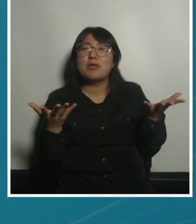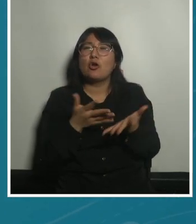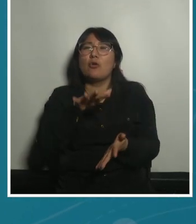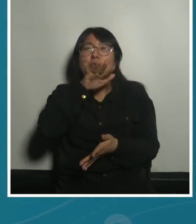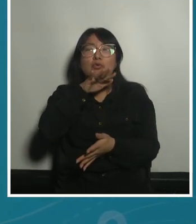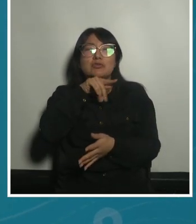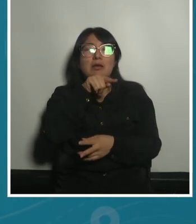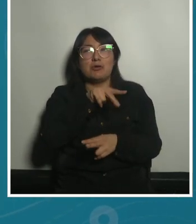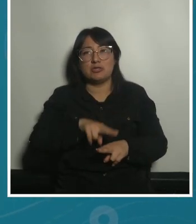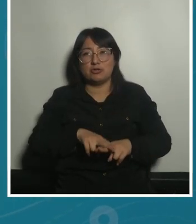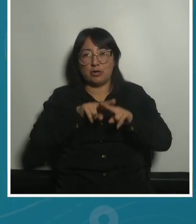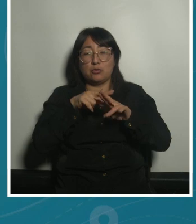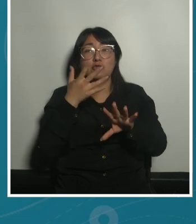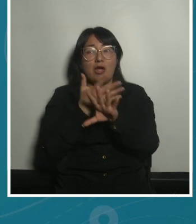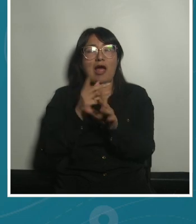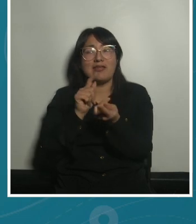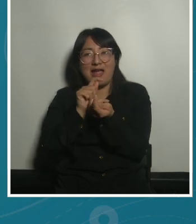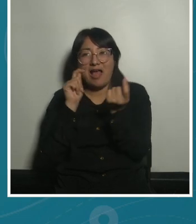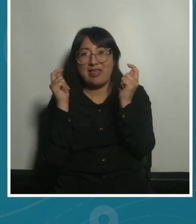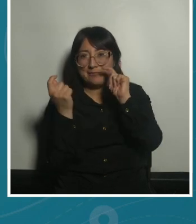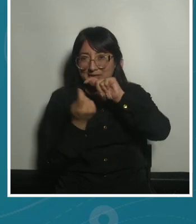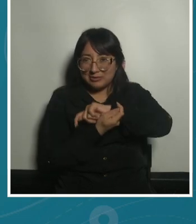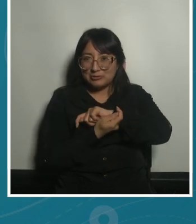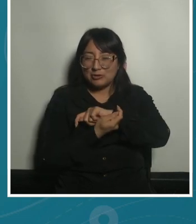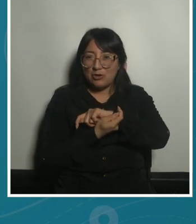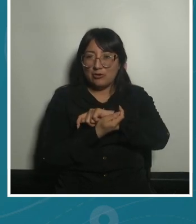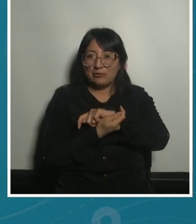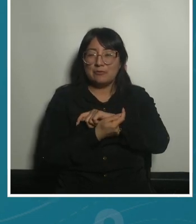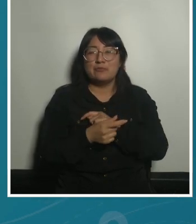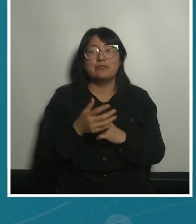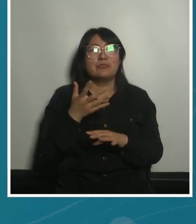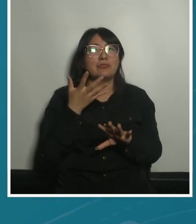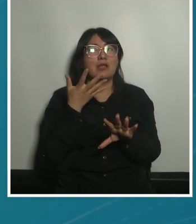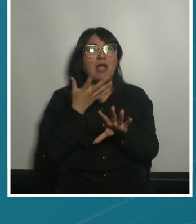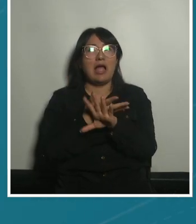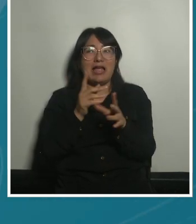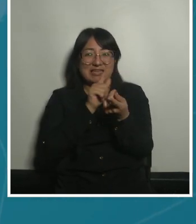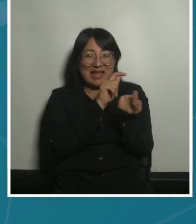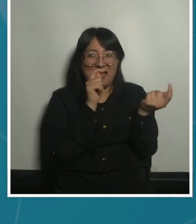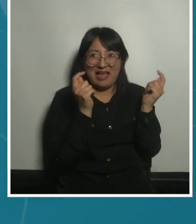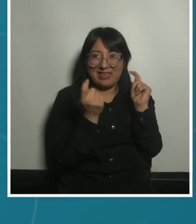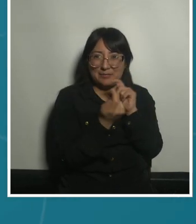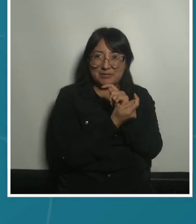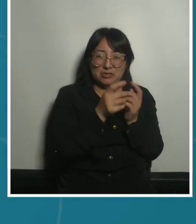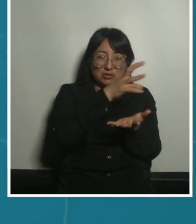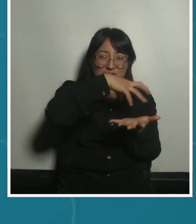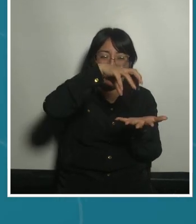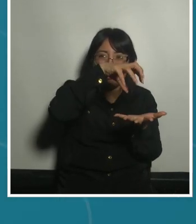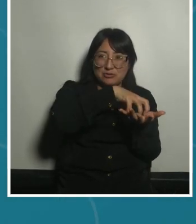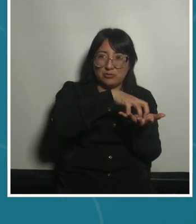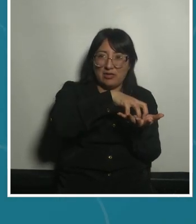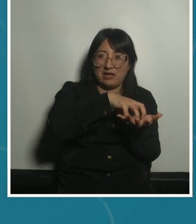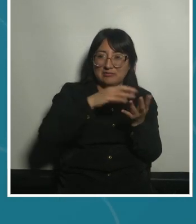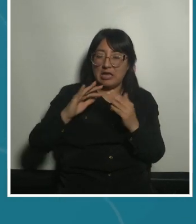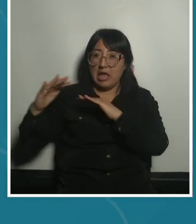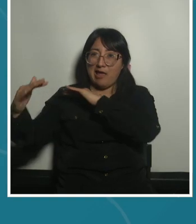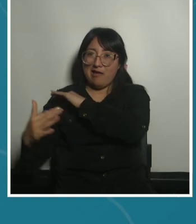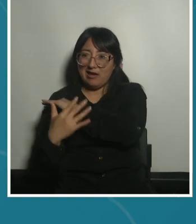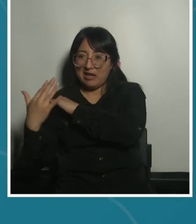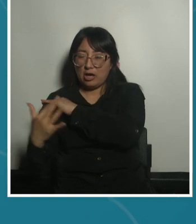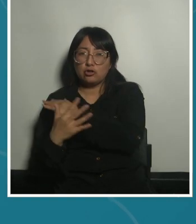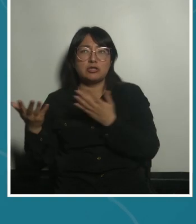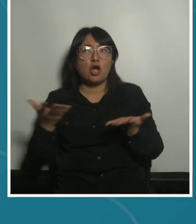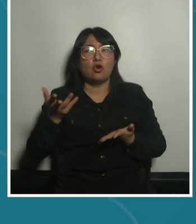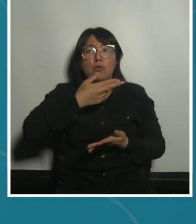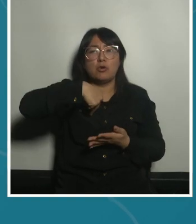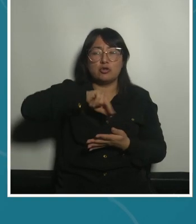recursos. Hay una adaptación en las pesquerías, hay también una adaptación en las ciudades, cómo nosotros vamos a